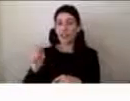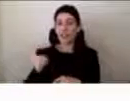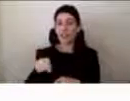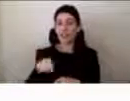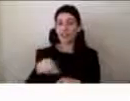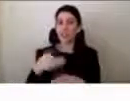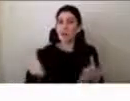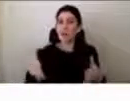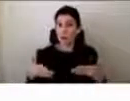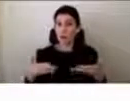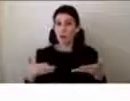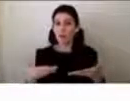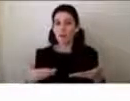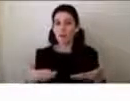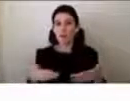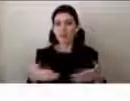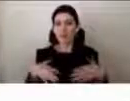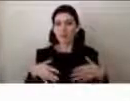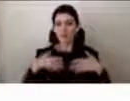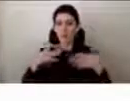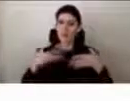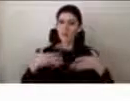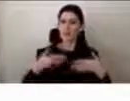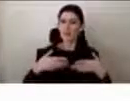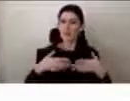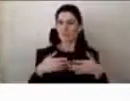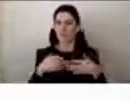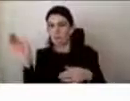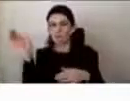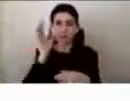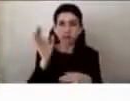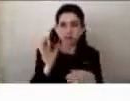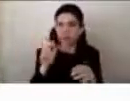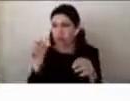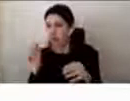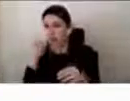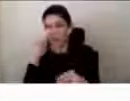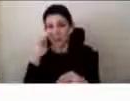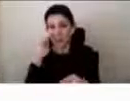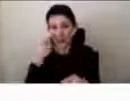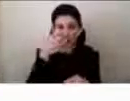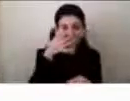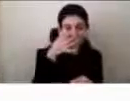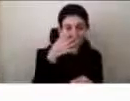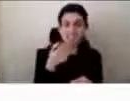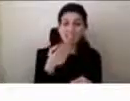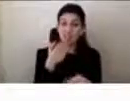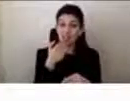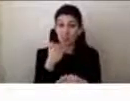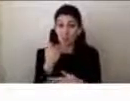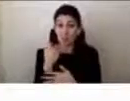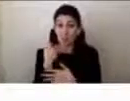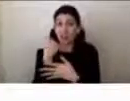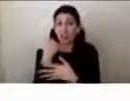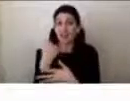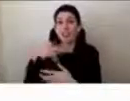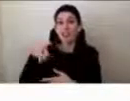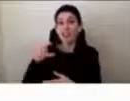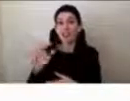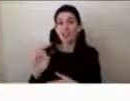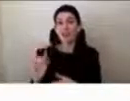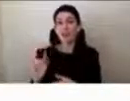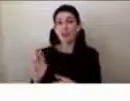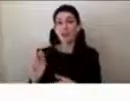y conductas de orientación, conductas exploratorias. También induciría la producción de neurotrofinas, nutrientes cerebrales, ¿sí?